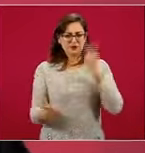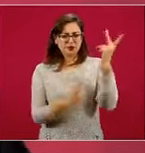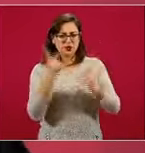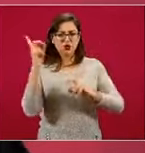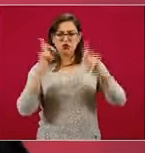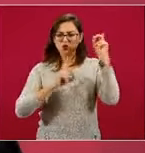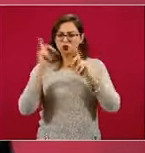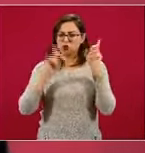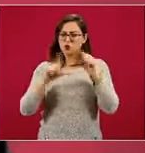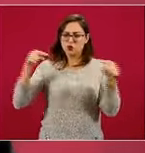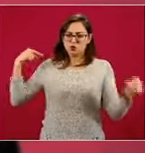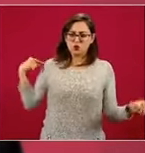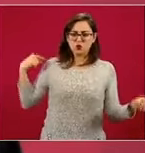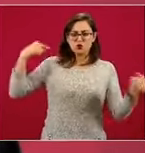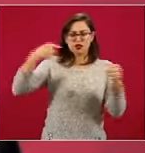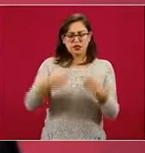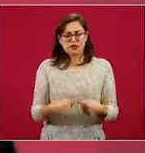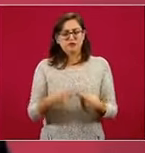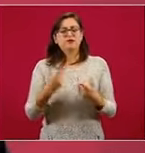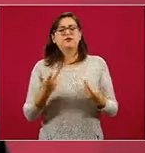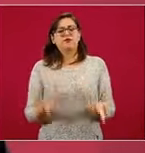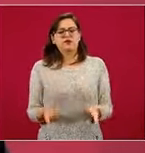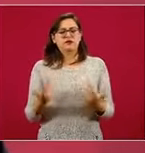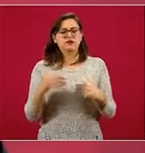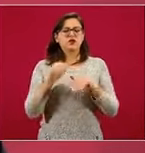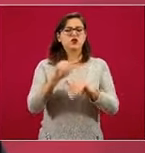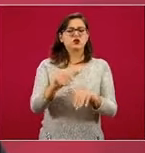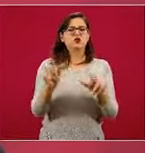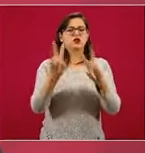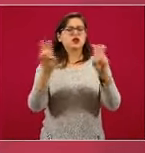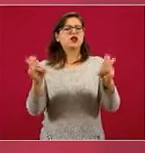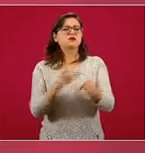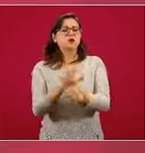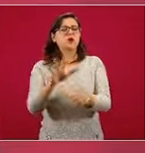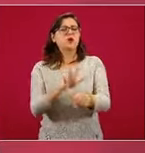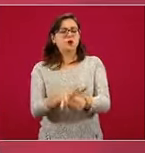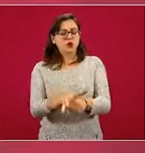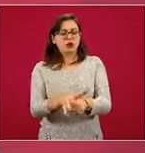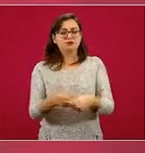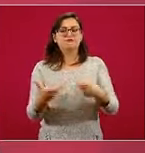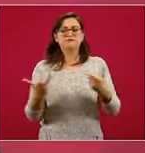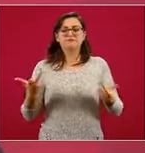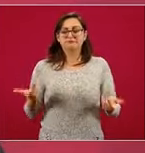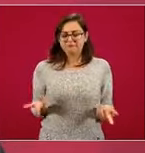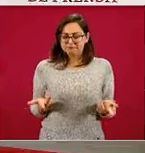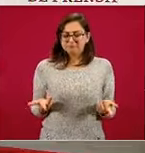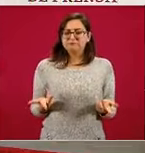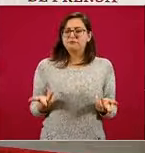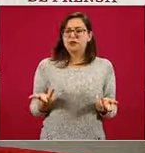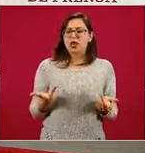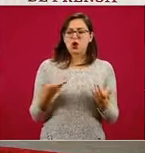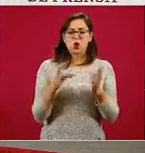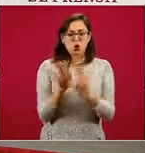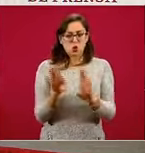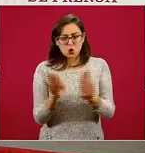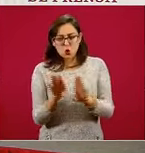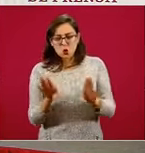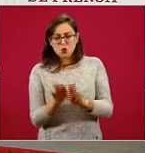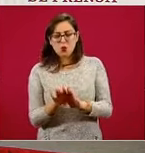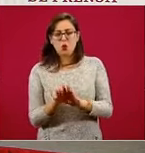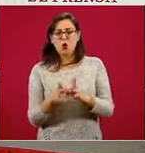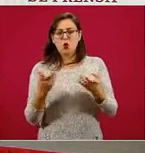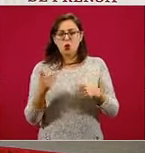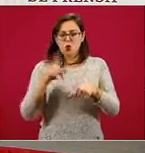los últimos días, que tiene que ver precisamente con cómo se integra, cómo se realiza la evaluación